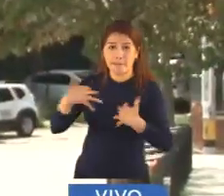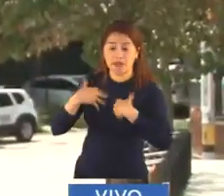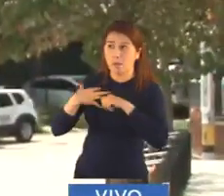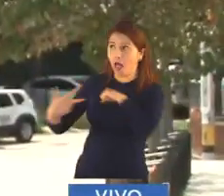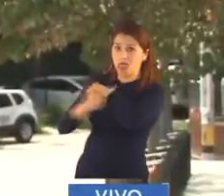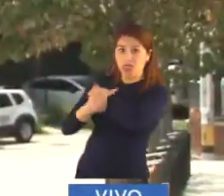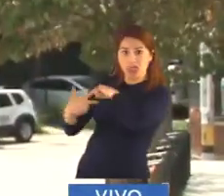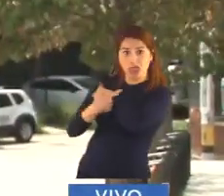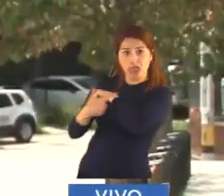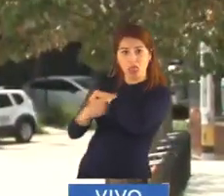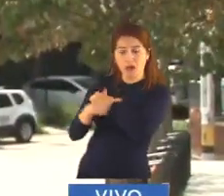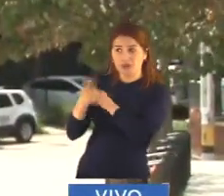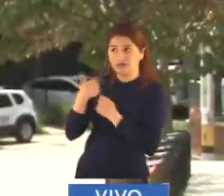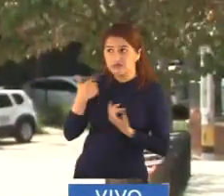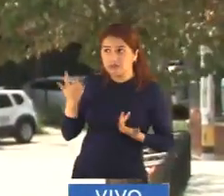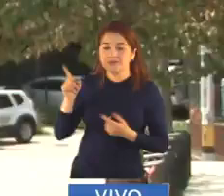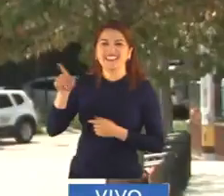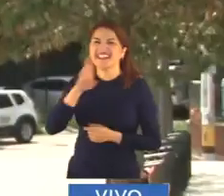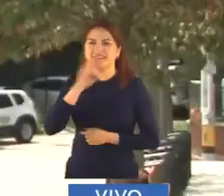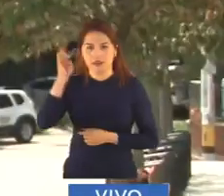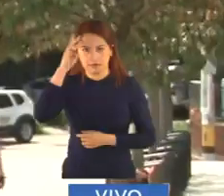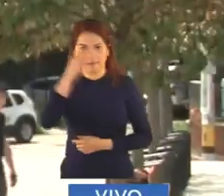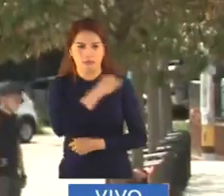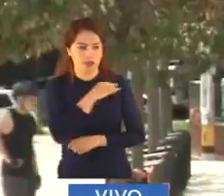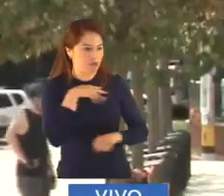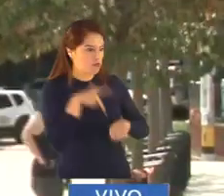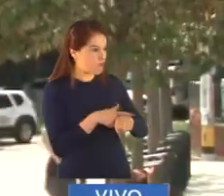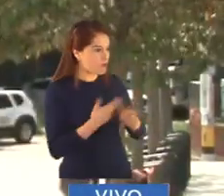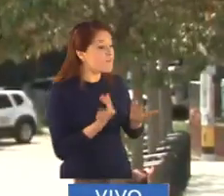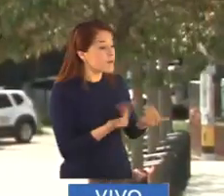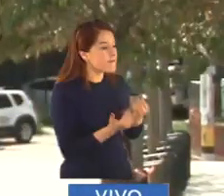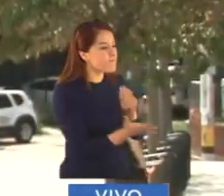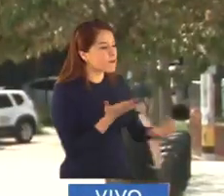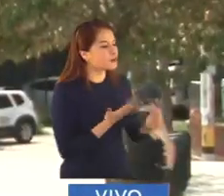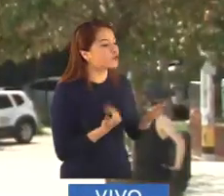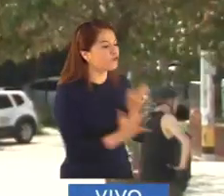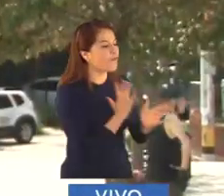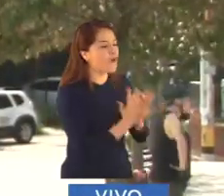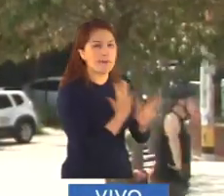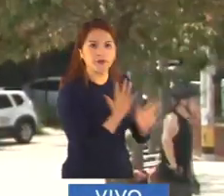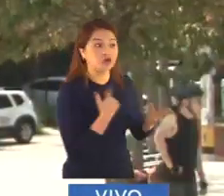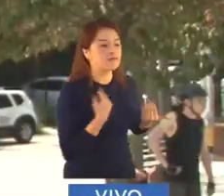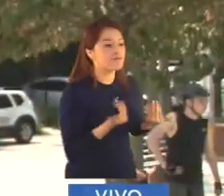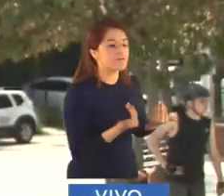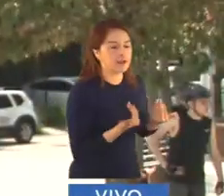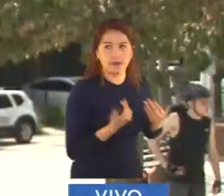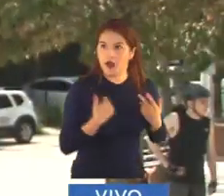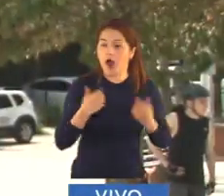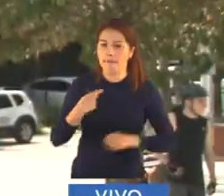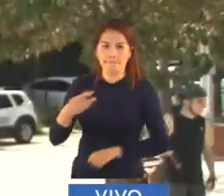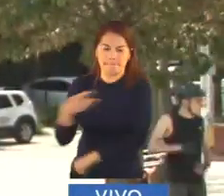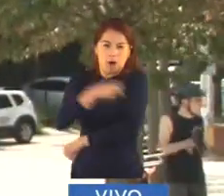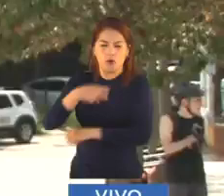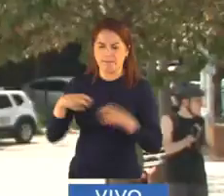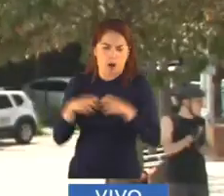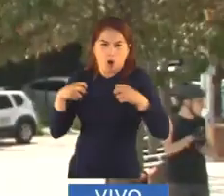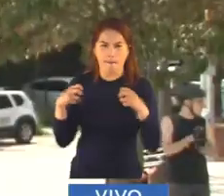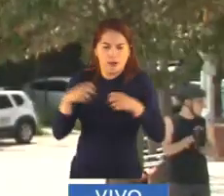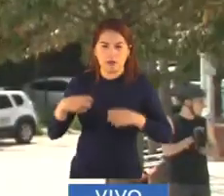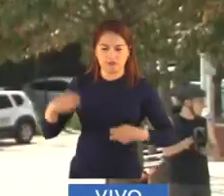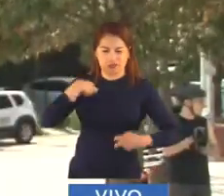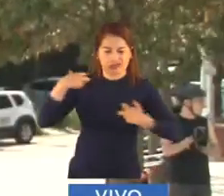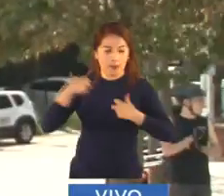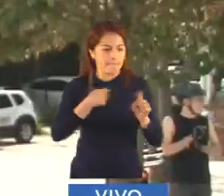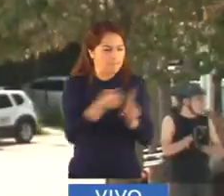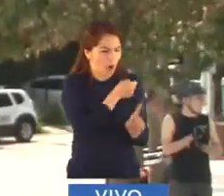de las supuestas torturas del ejército. Y lo que también dice es que les estarían dando descargas eléctricas,